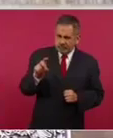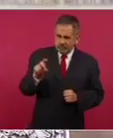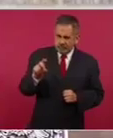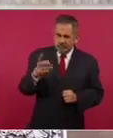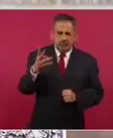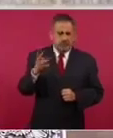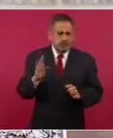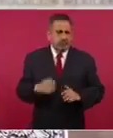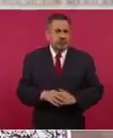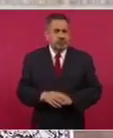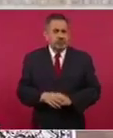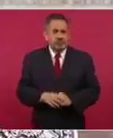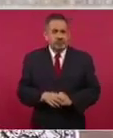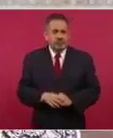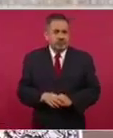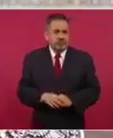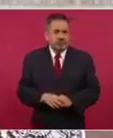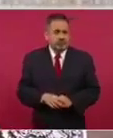334.